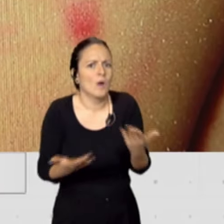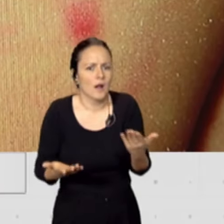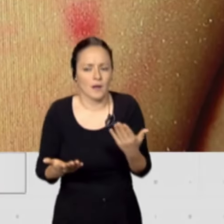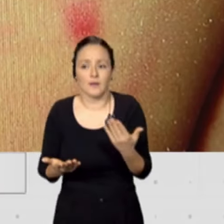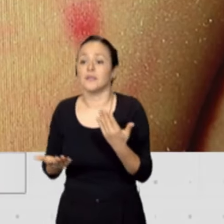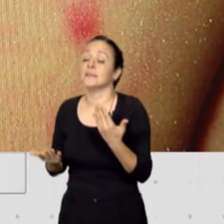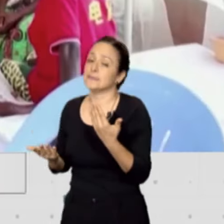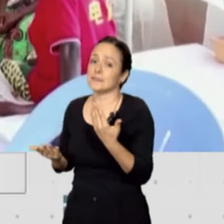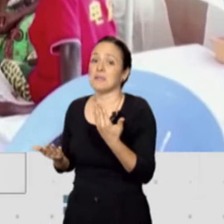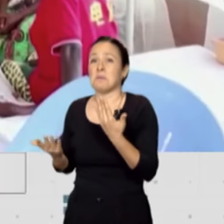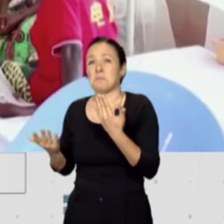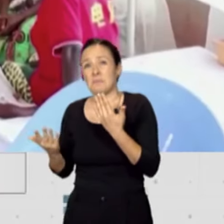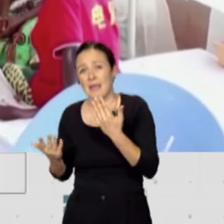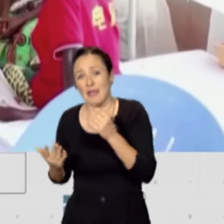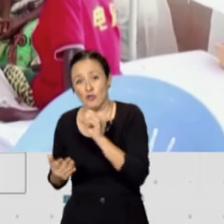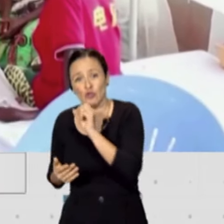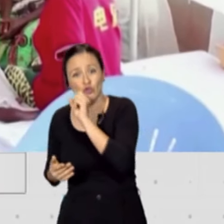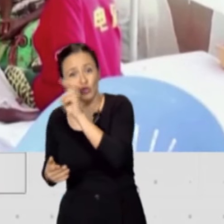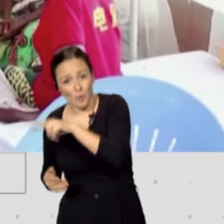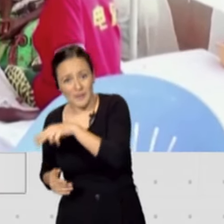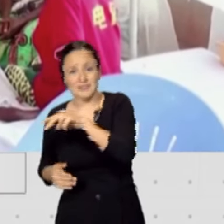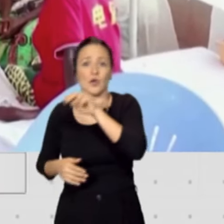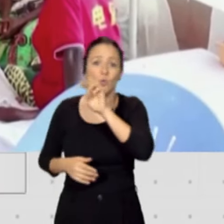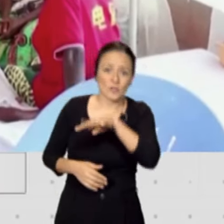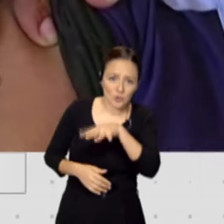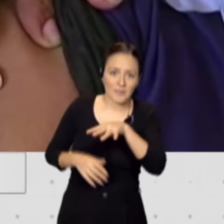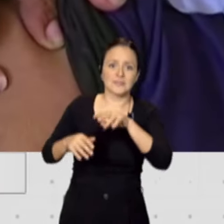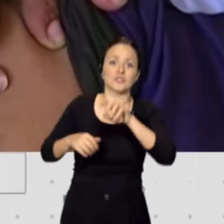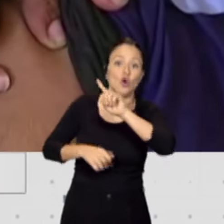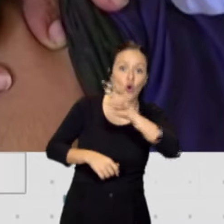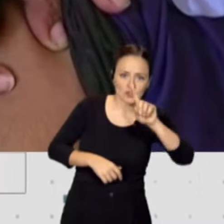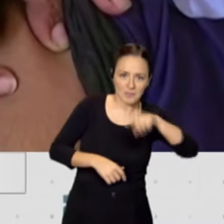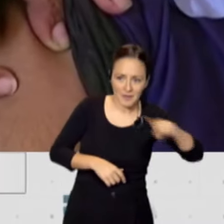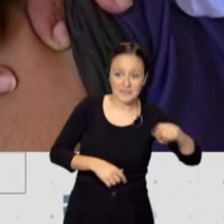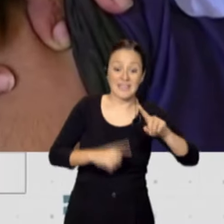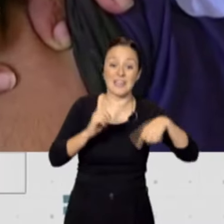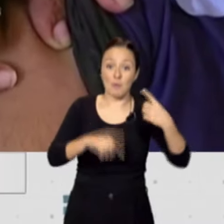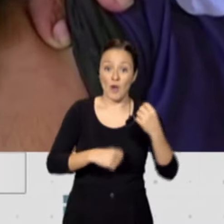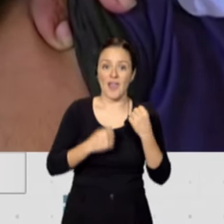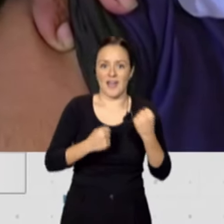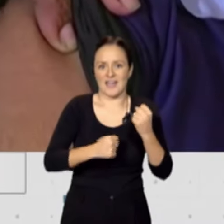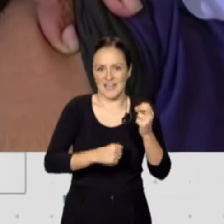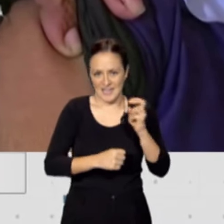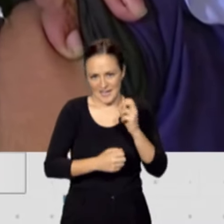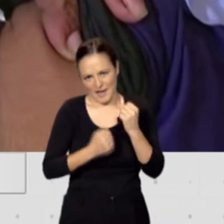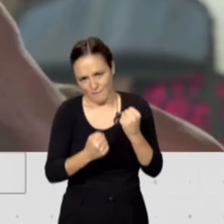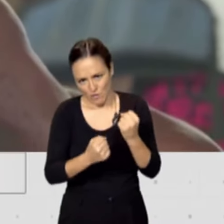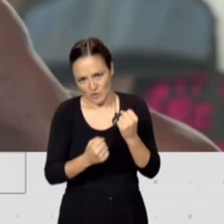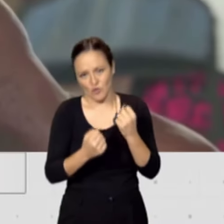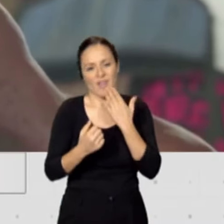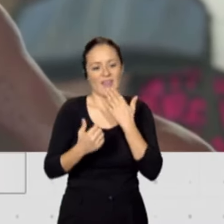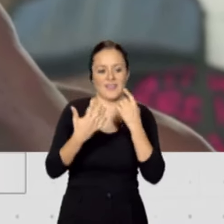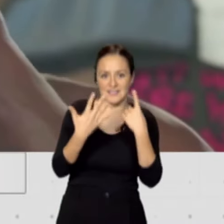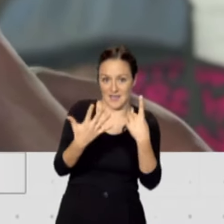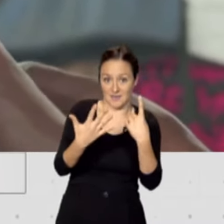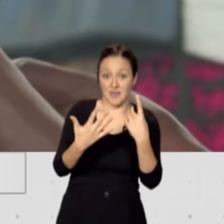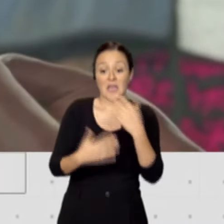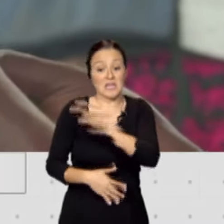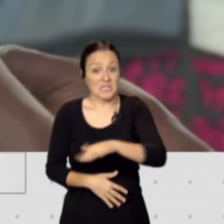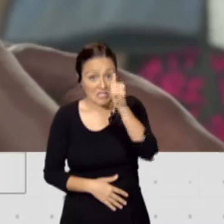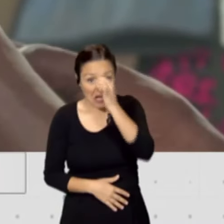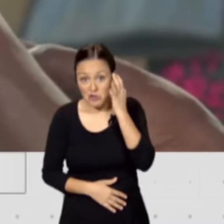2 meses 4 meses 11 meses y se pone un refuerzo a los 6 años es decir el niño y la niña al llegar a los 6 años tiene